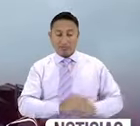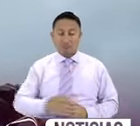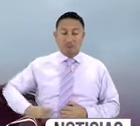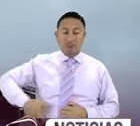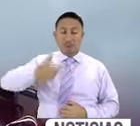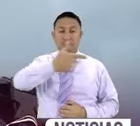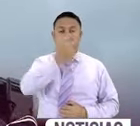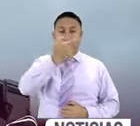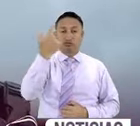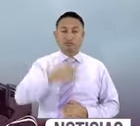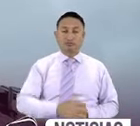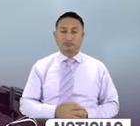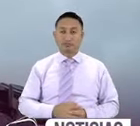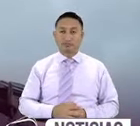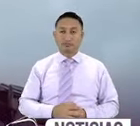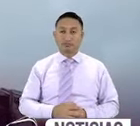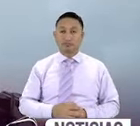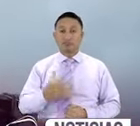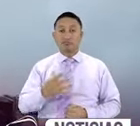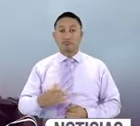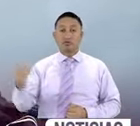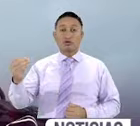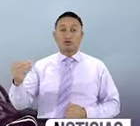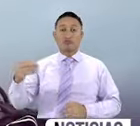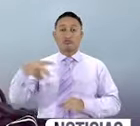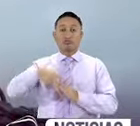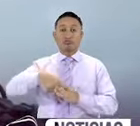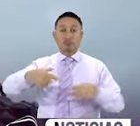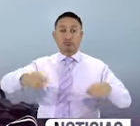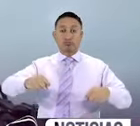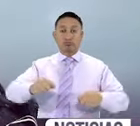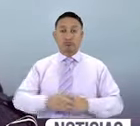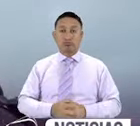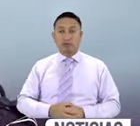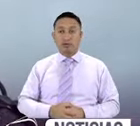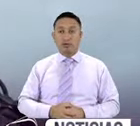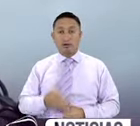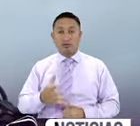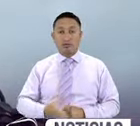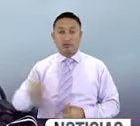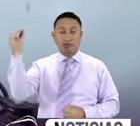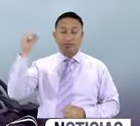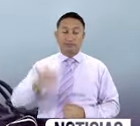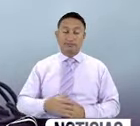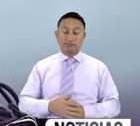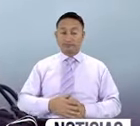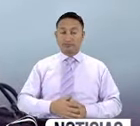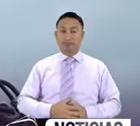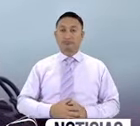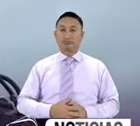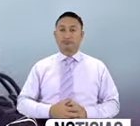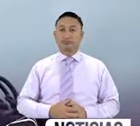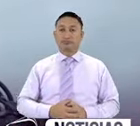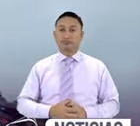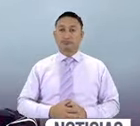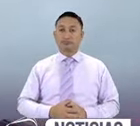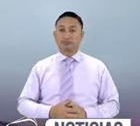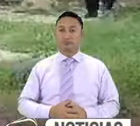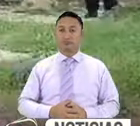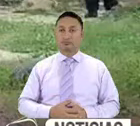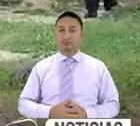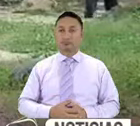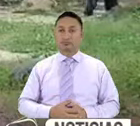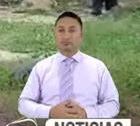arma de fuego, sale del vehículo y coge la moto que tenía estacionada en el lugar y se da la fuga del lugar. Las